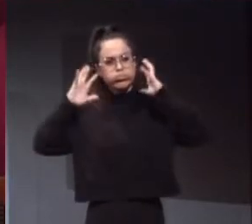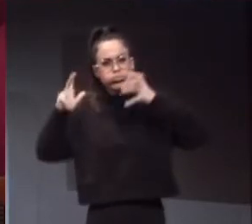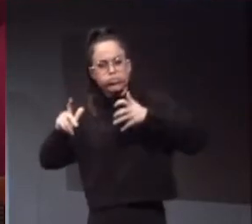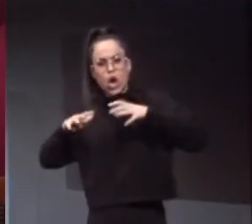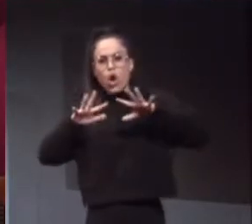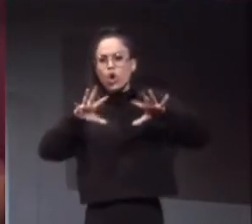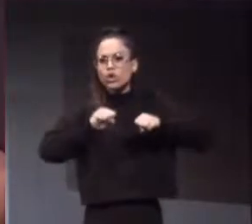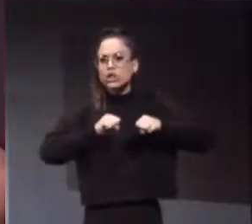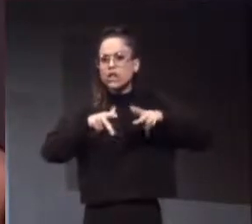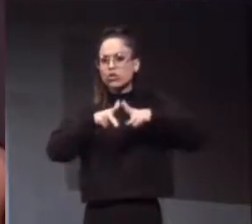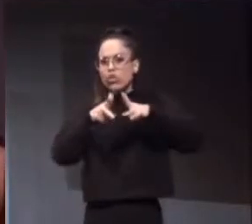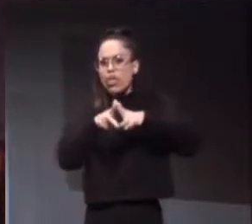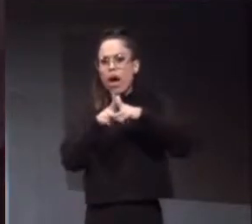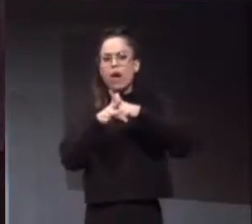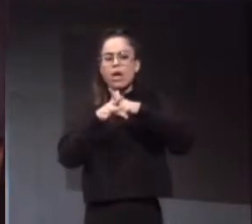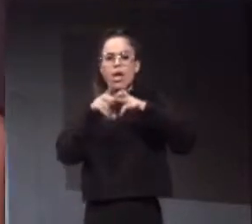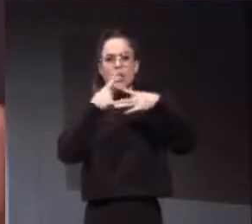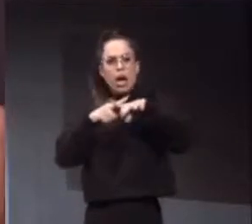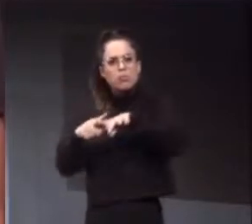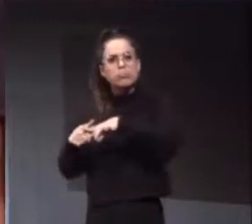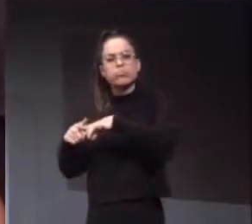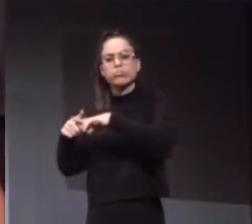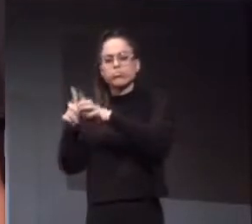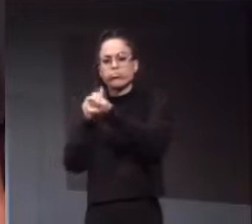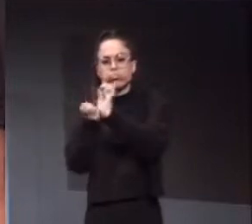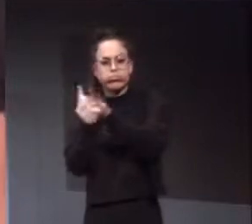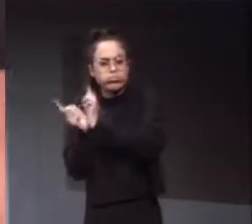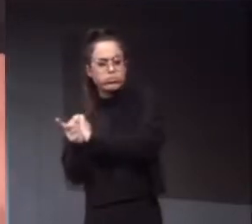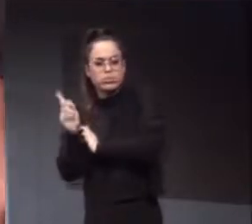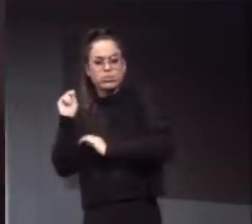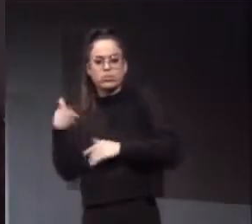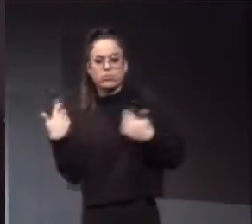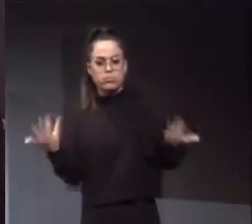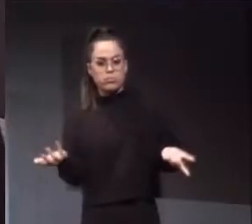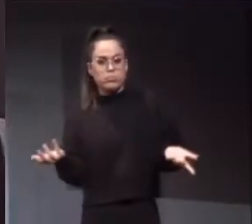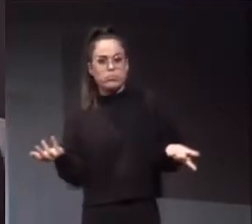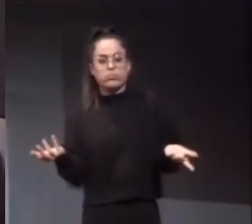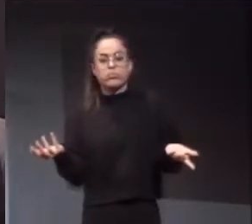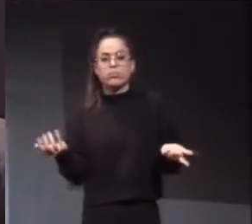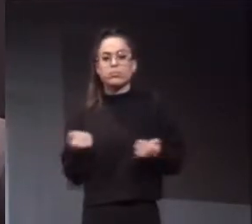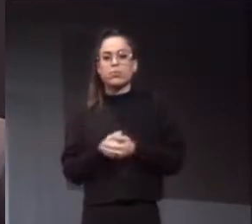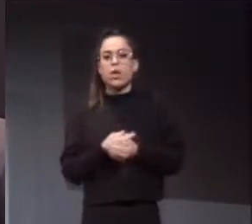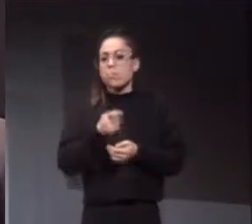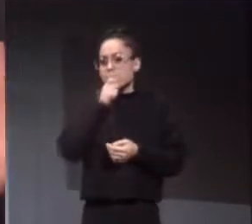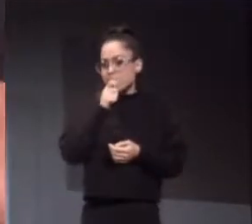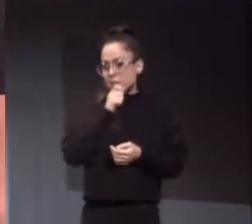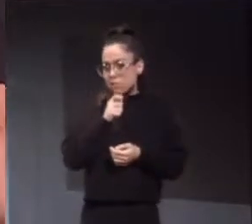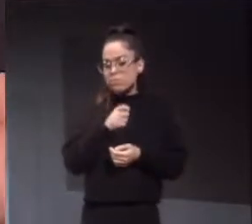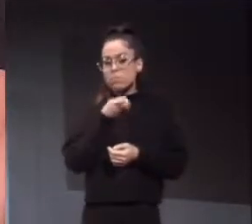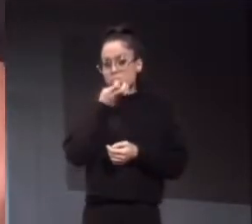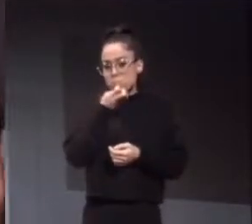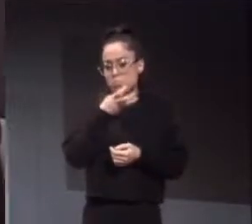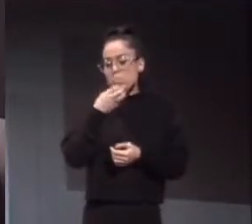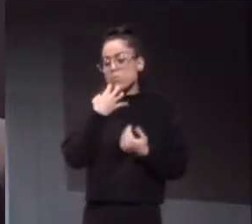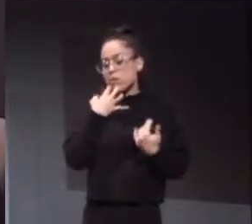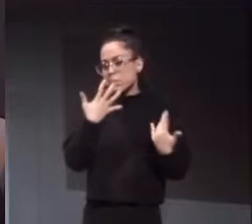importantísima importantísimo el partido socialismo al partido comunista español sin ir más lejos pero personalmente yo no